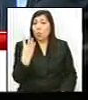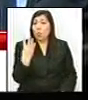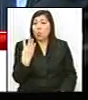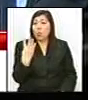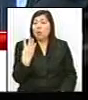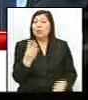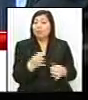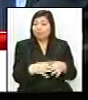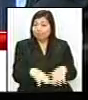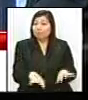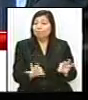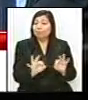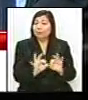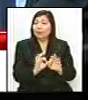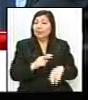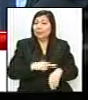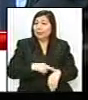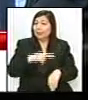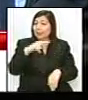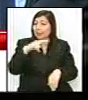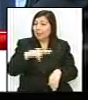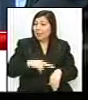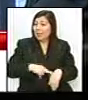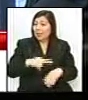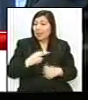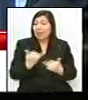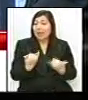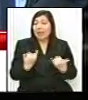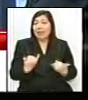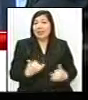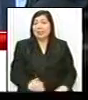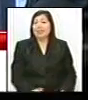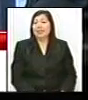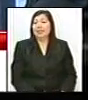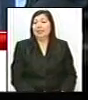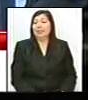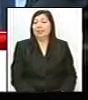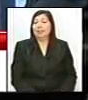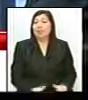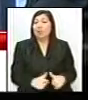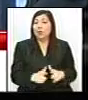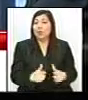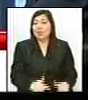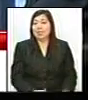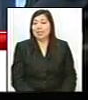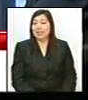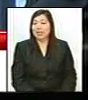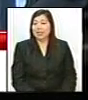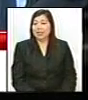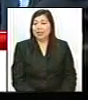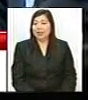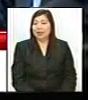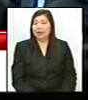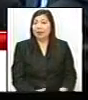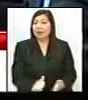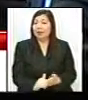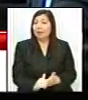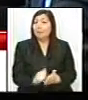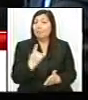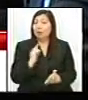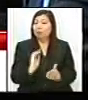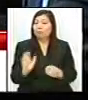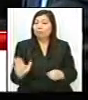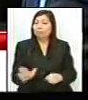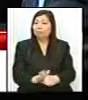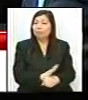en cuatro importantes regiones, tiene allí un recinto industrial que está por